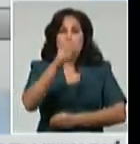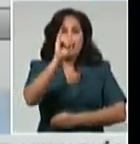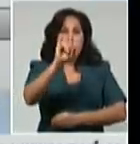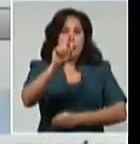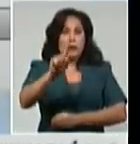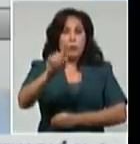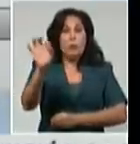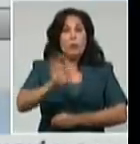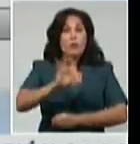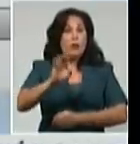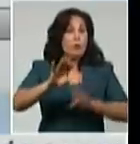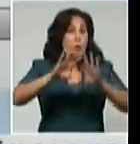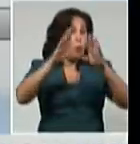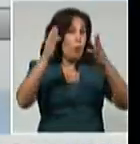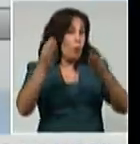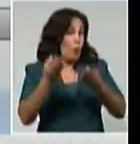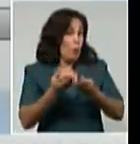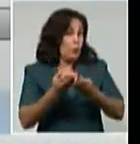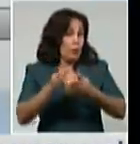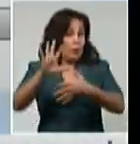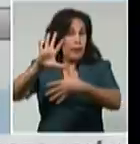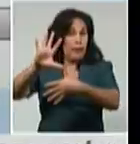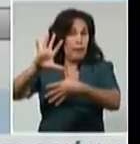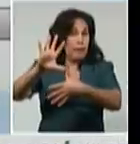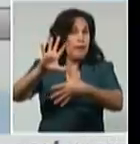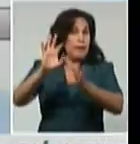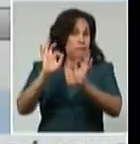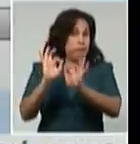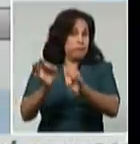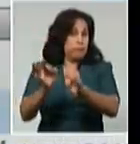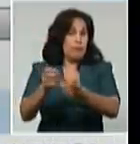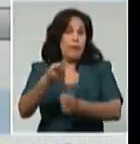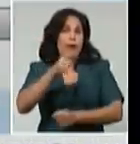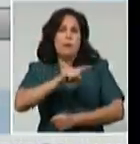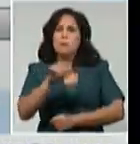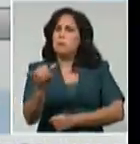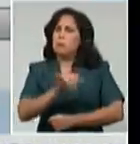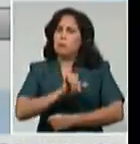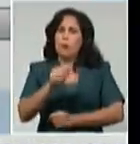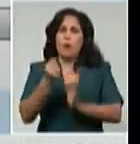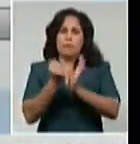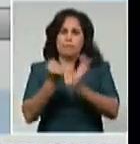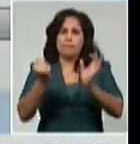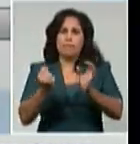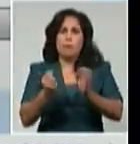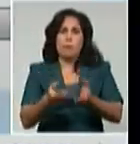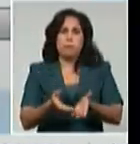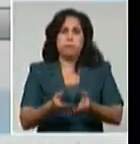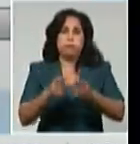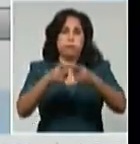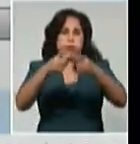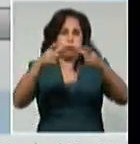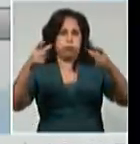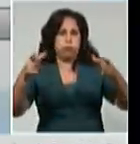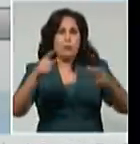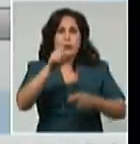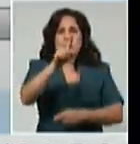47,61% de todos los casos del mundo, pues ayer también diagnosticó una cifra elevada,